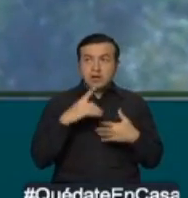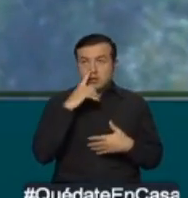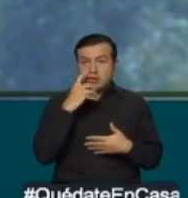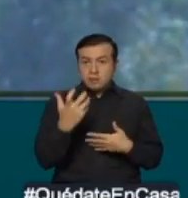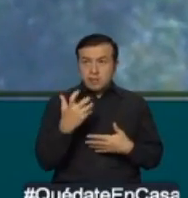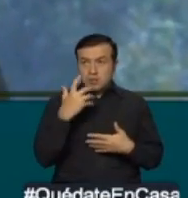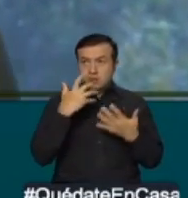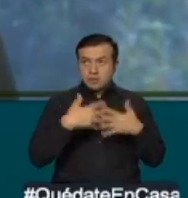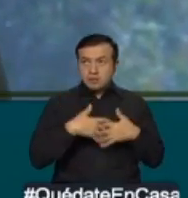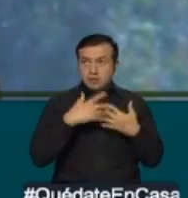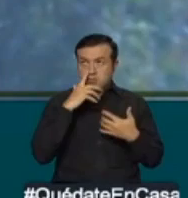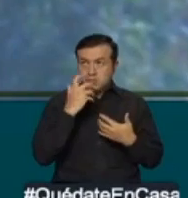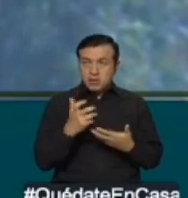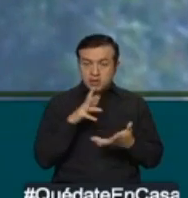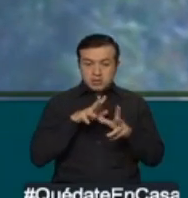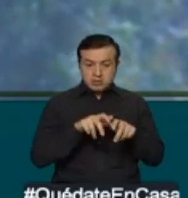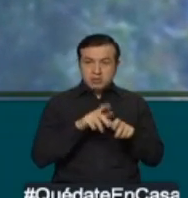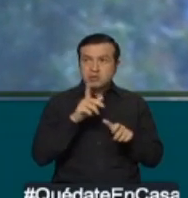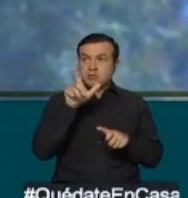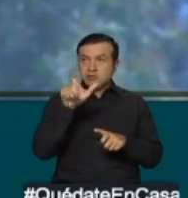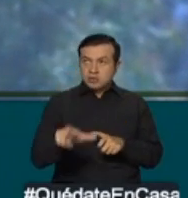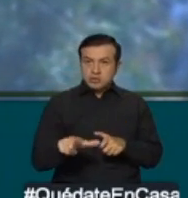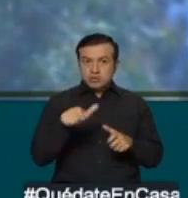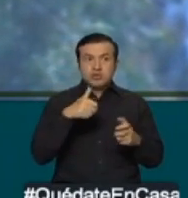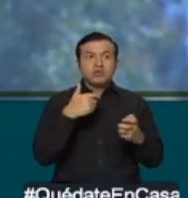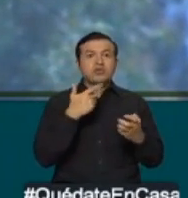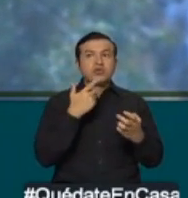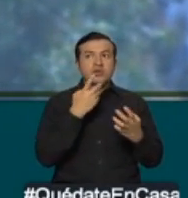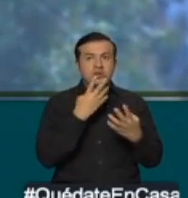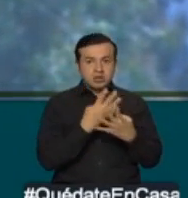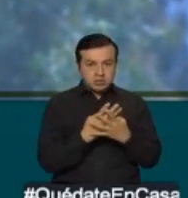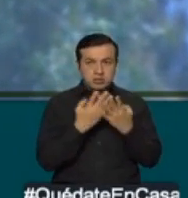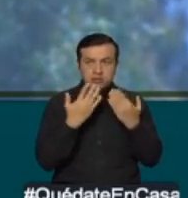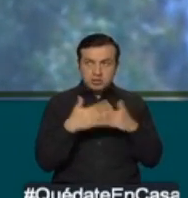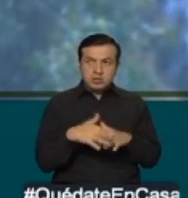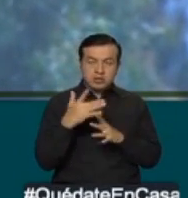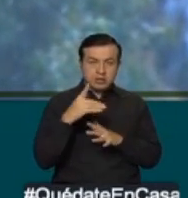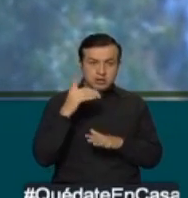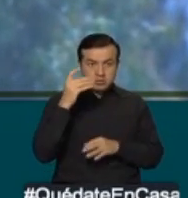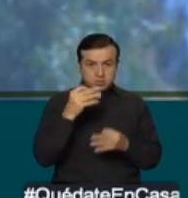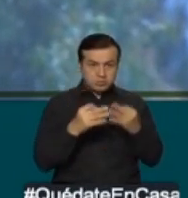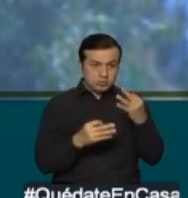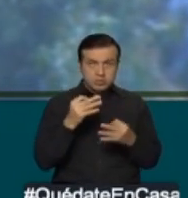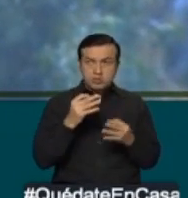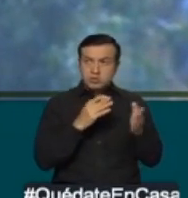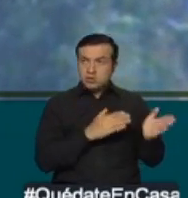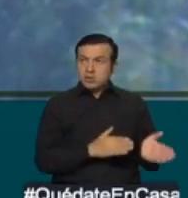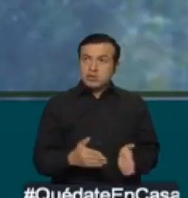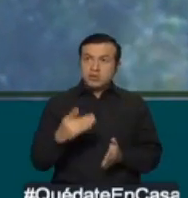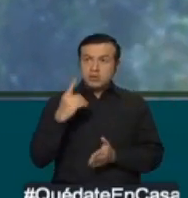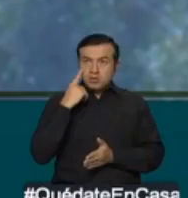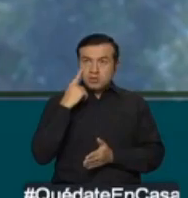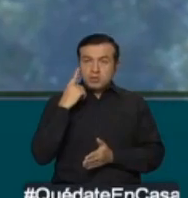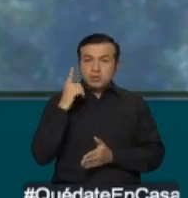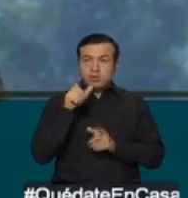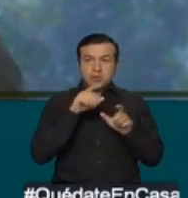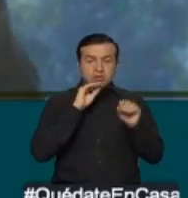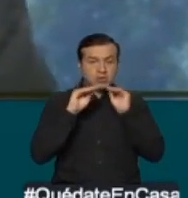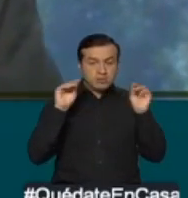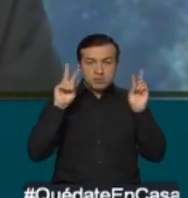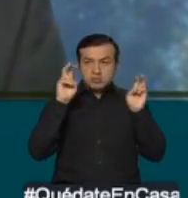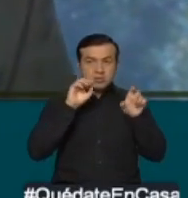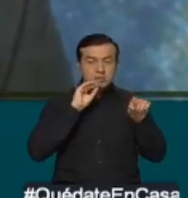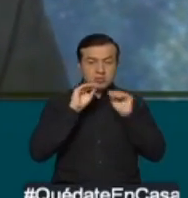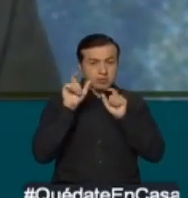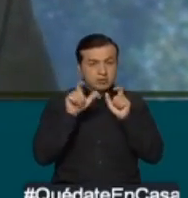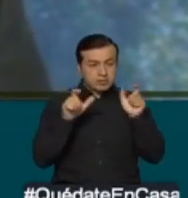siendo procesado ya ha sido detenida esa persona y también está a la espera de ser juzgada que decir a la ciudadanía de forma